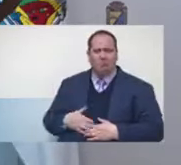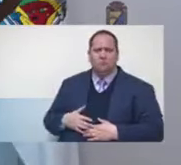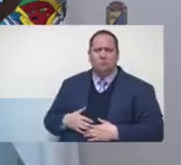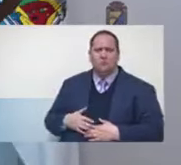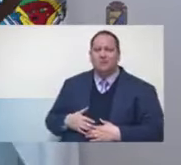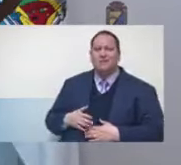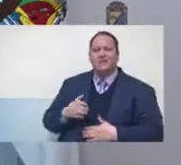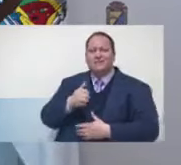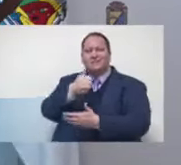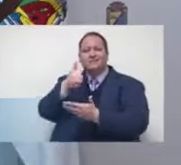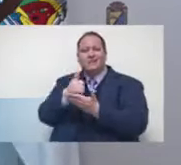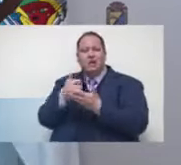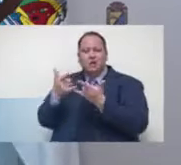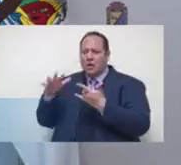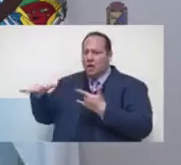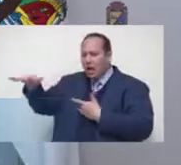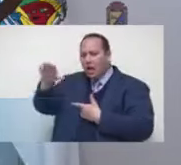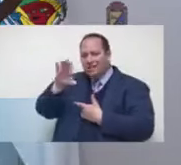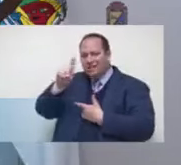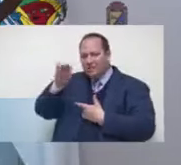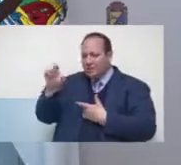Regeneró el centro histórico de la Ciudad de México.